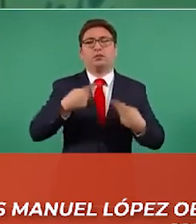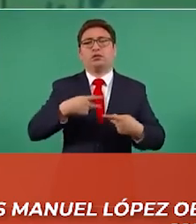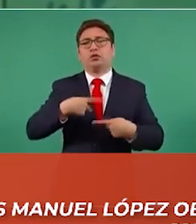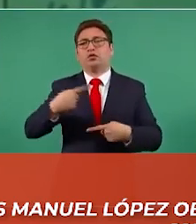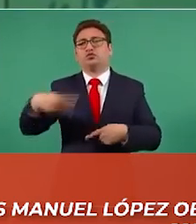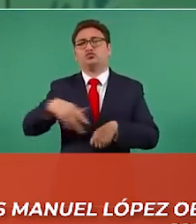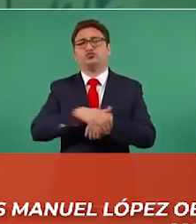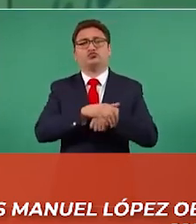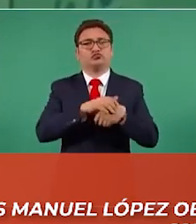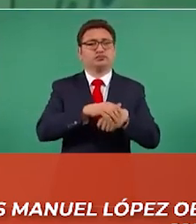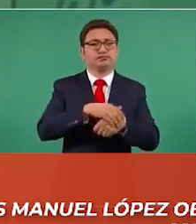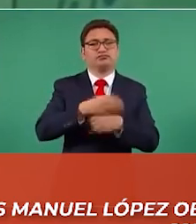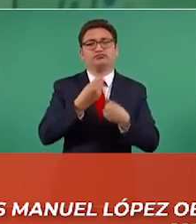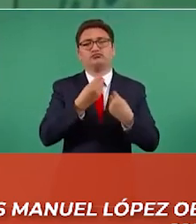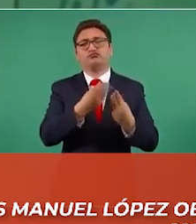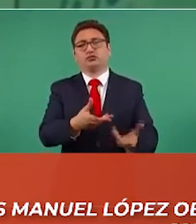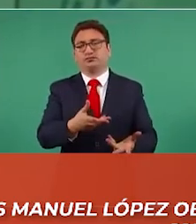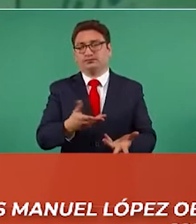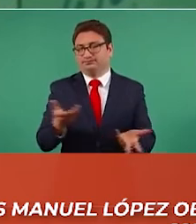Así de sencillo.